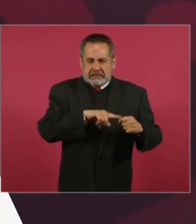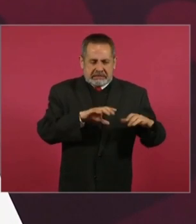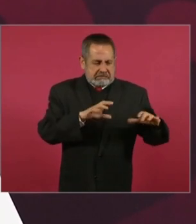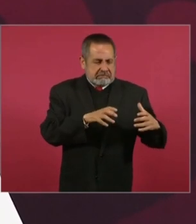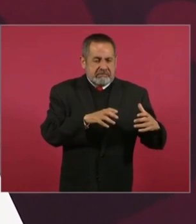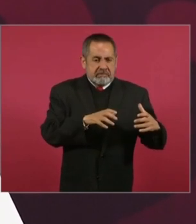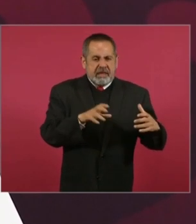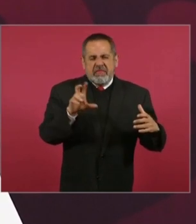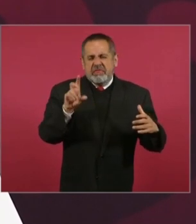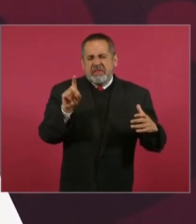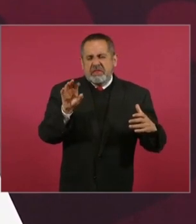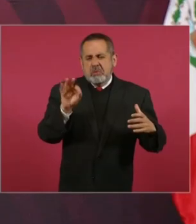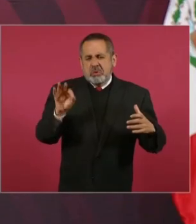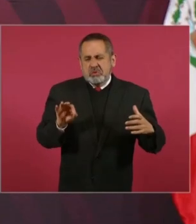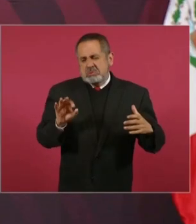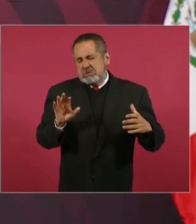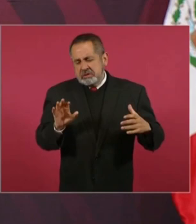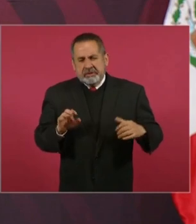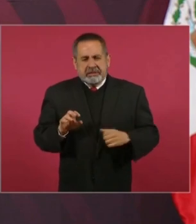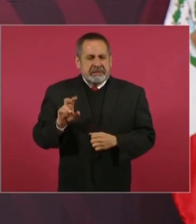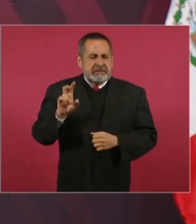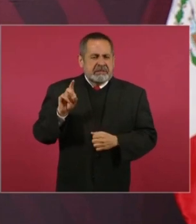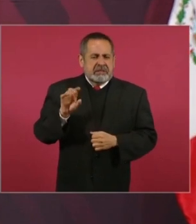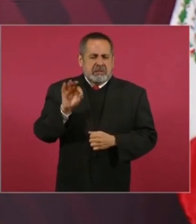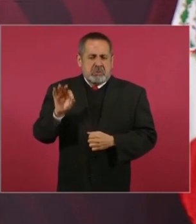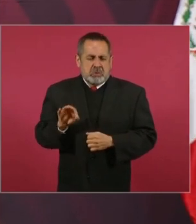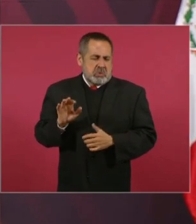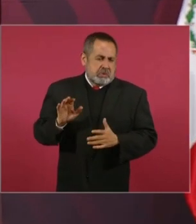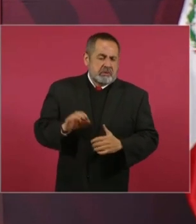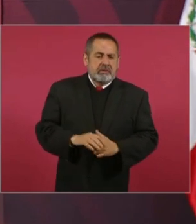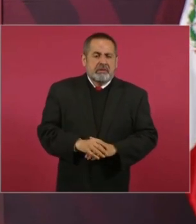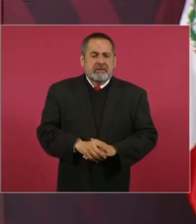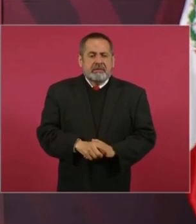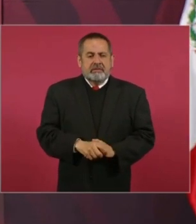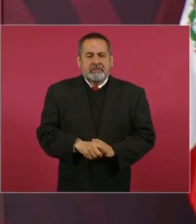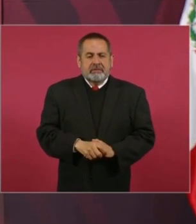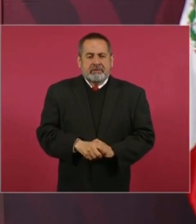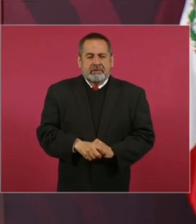del 30% de sus ingresos,